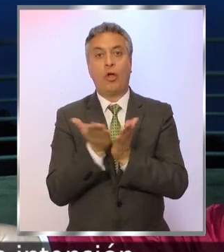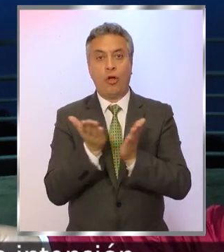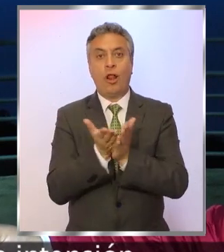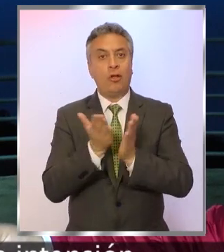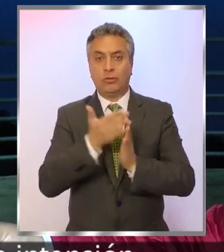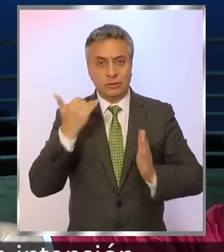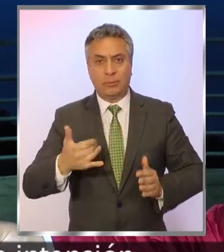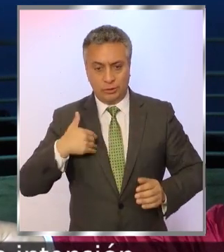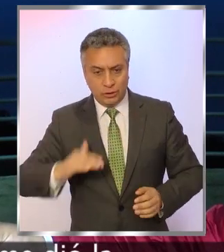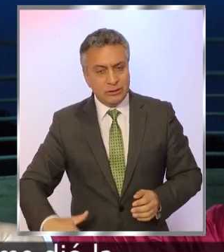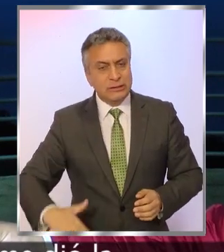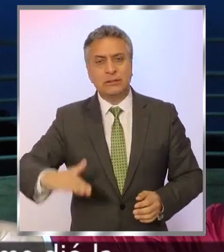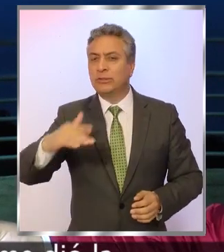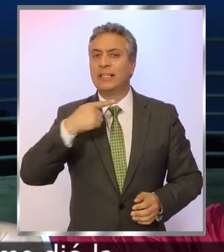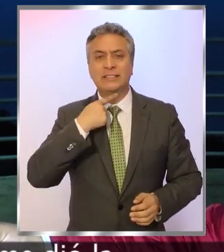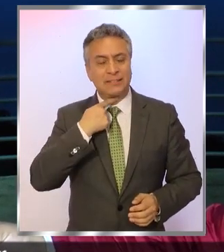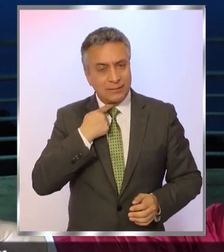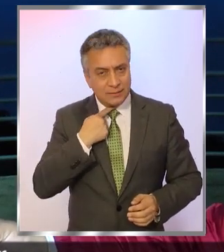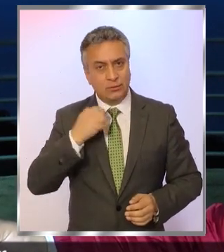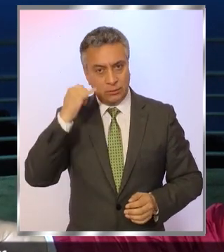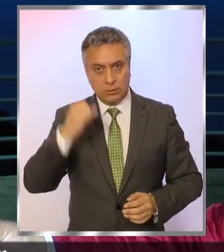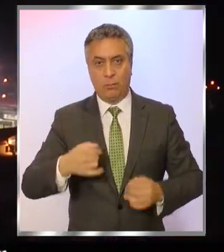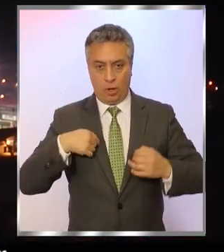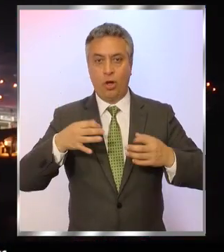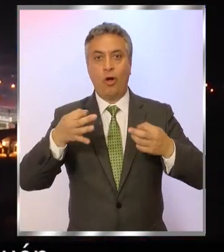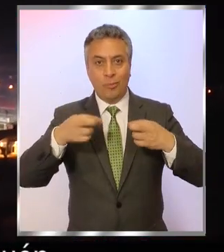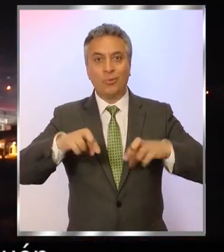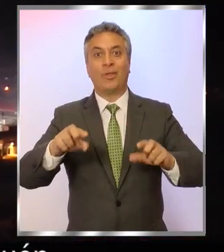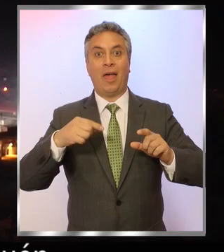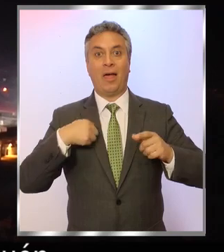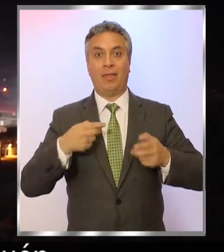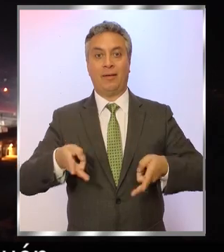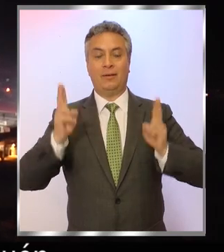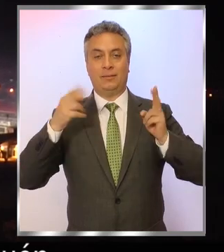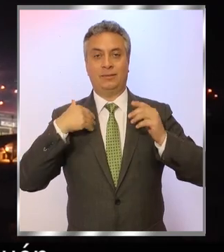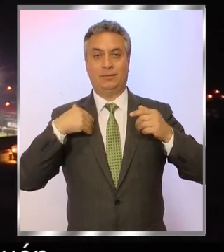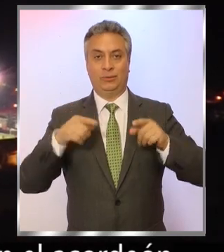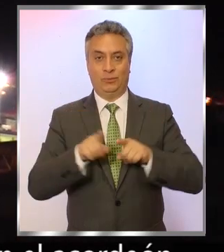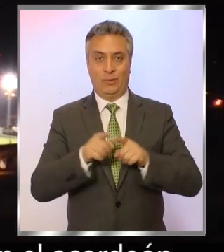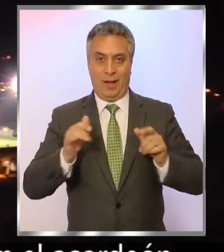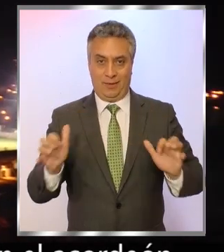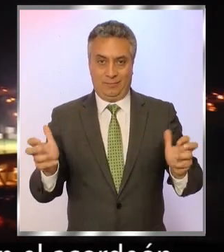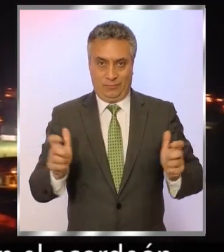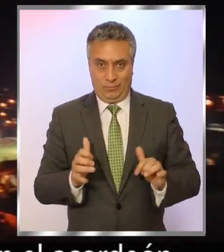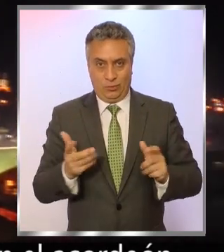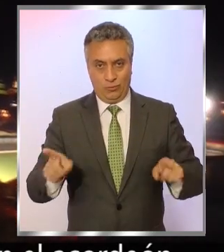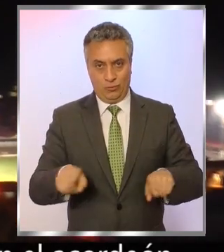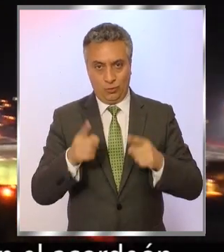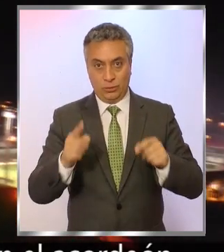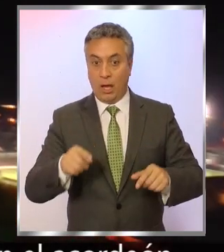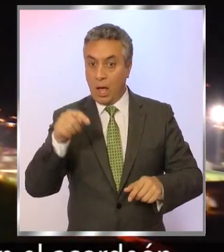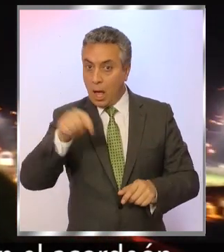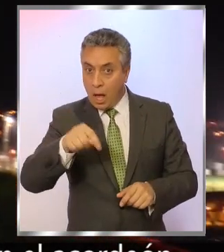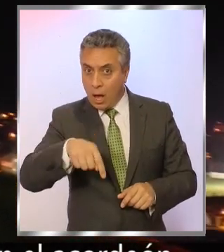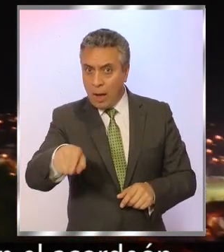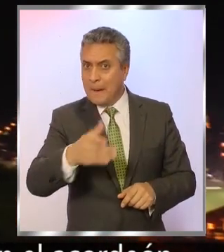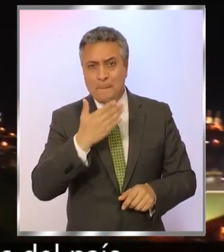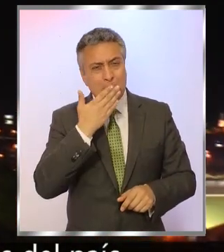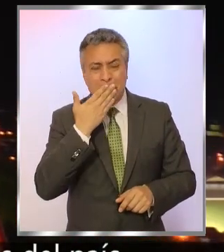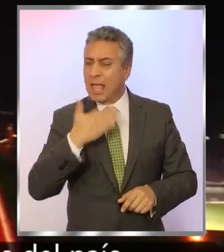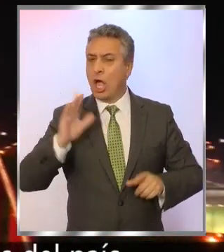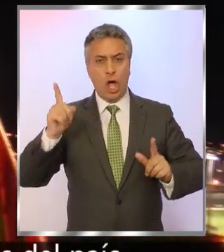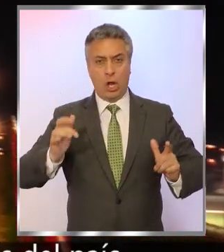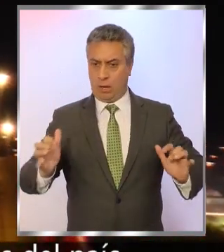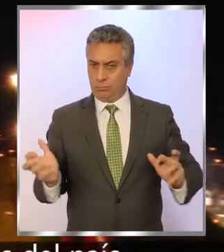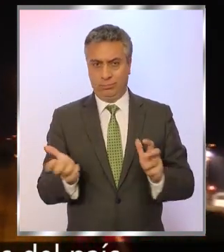yo desde niño tuve la intención y cuando entré al colegio se me dio la oportunidad de tocar hoy Enrique millan quién es uno de los mejores músicos en el acordeón ha